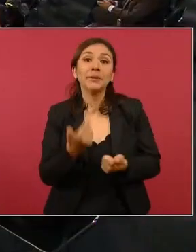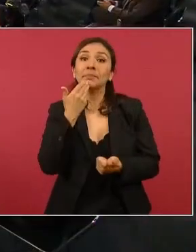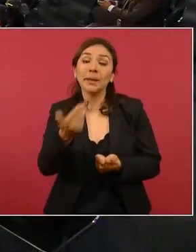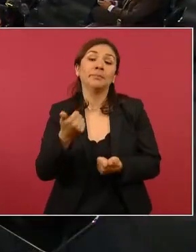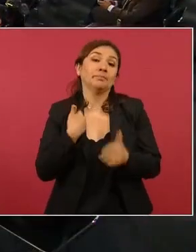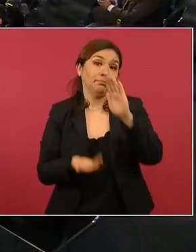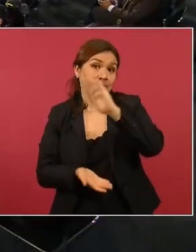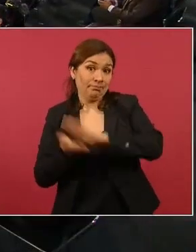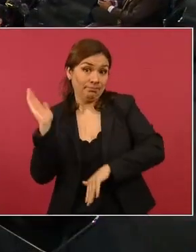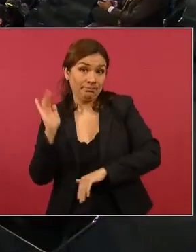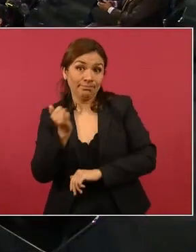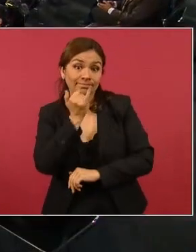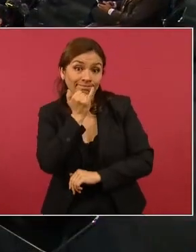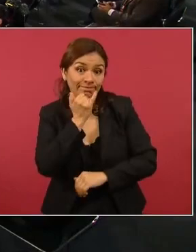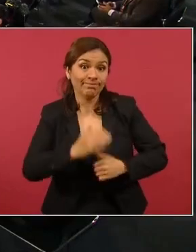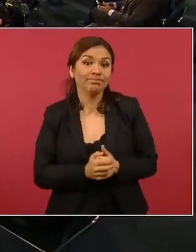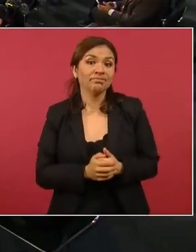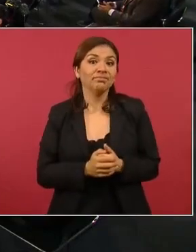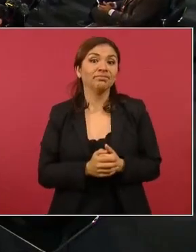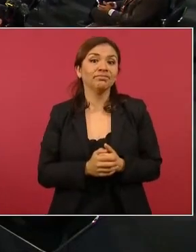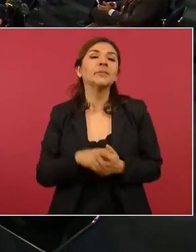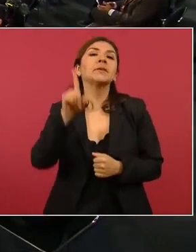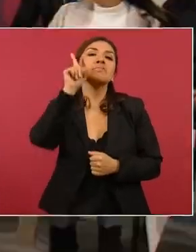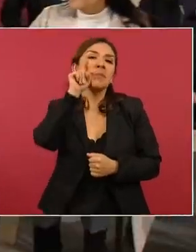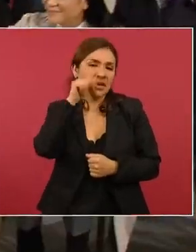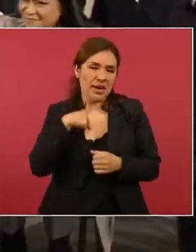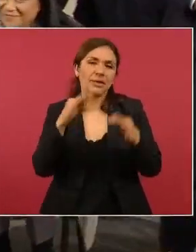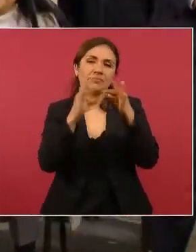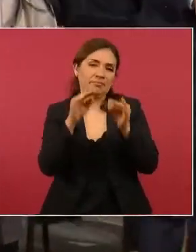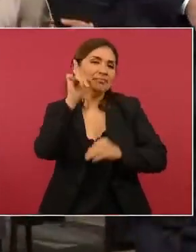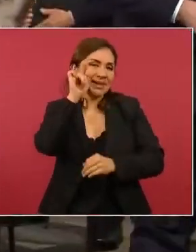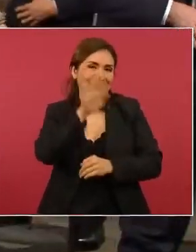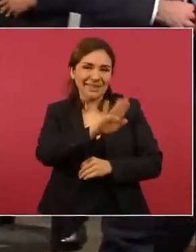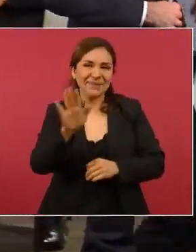definirlo. Bueno, ya me voy porque mañana les digo.